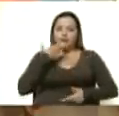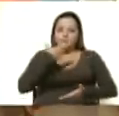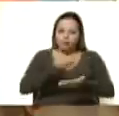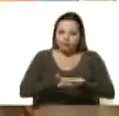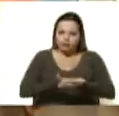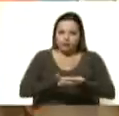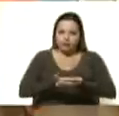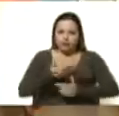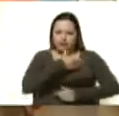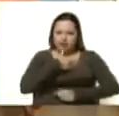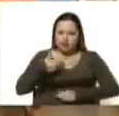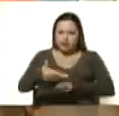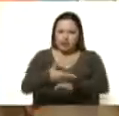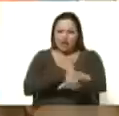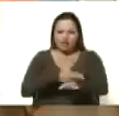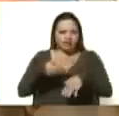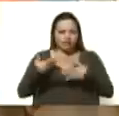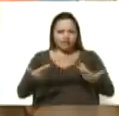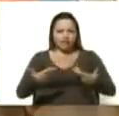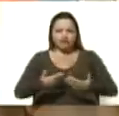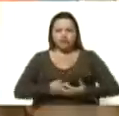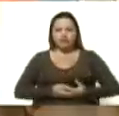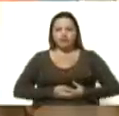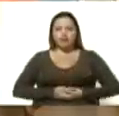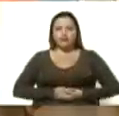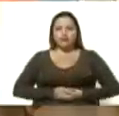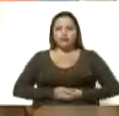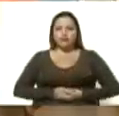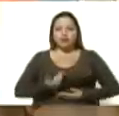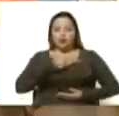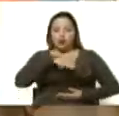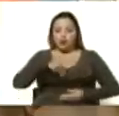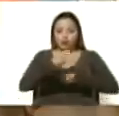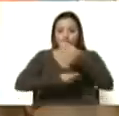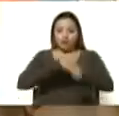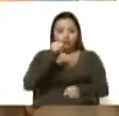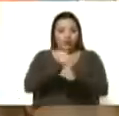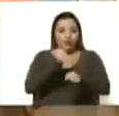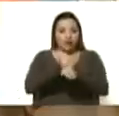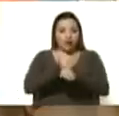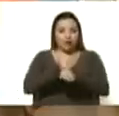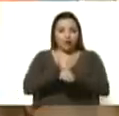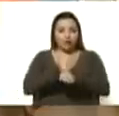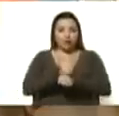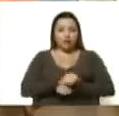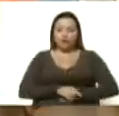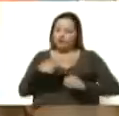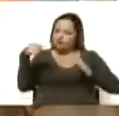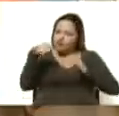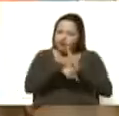previamente que hemos hecho un trabajo arduo,